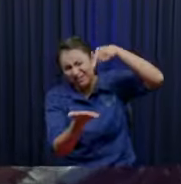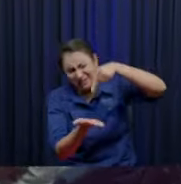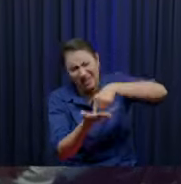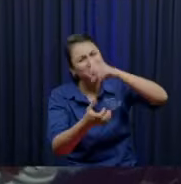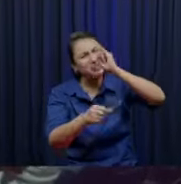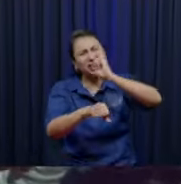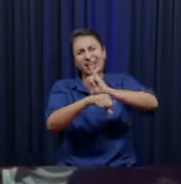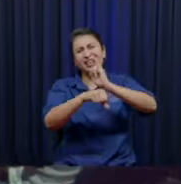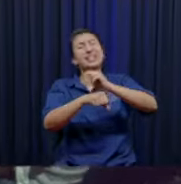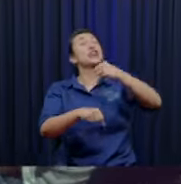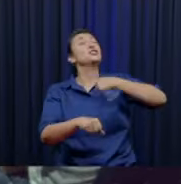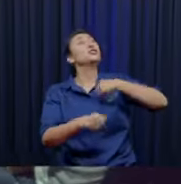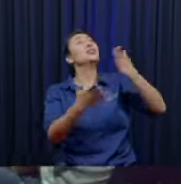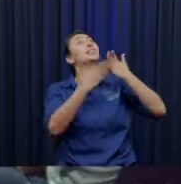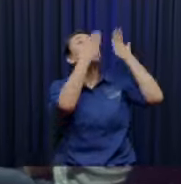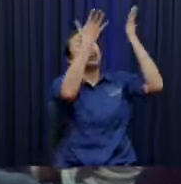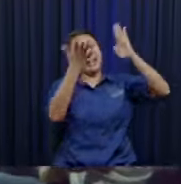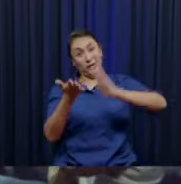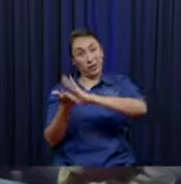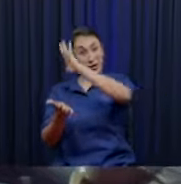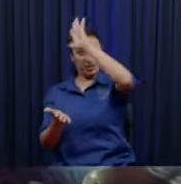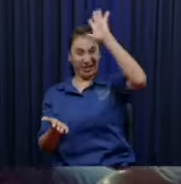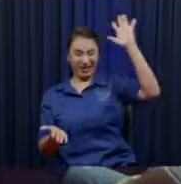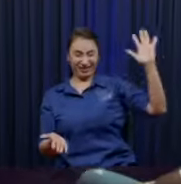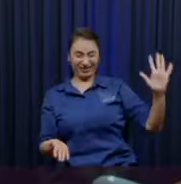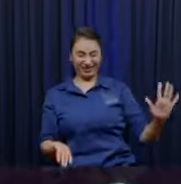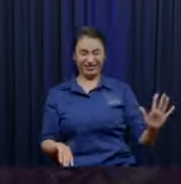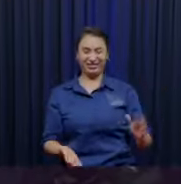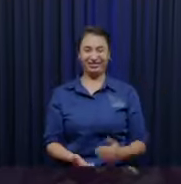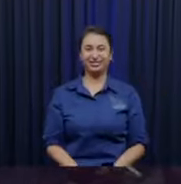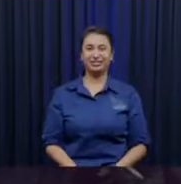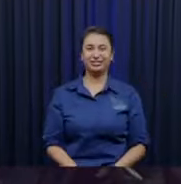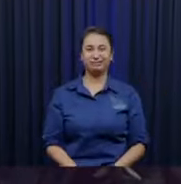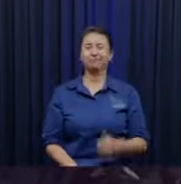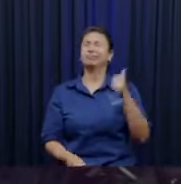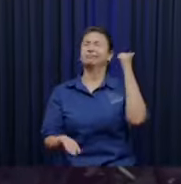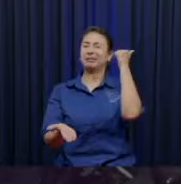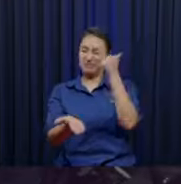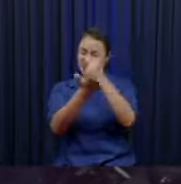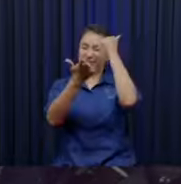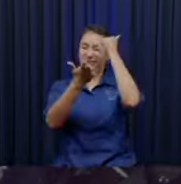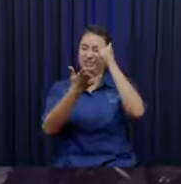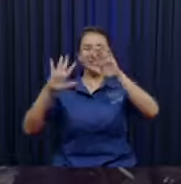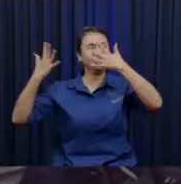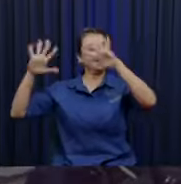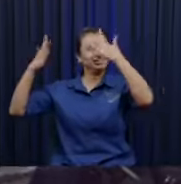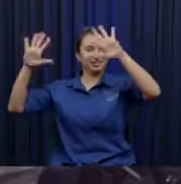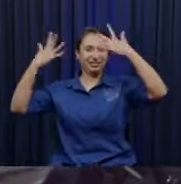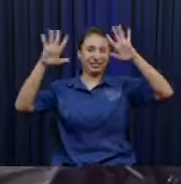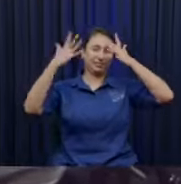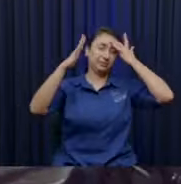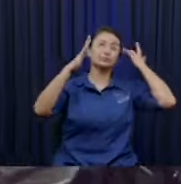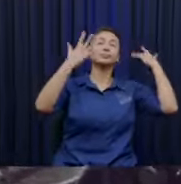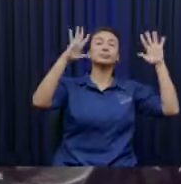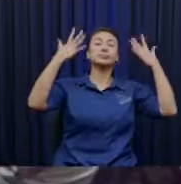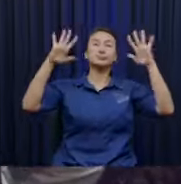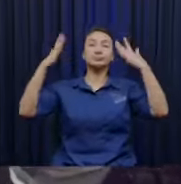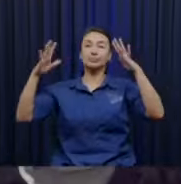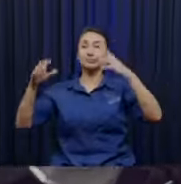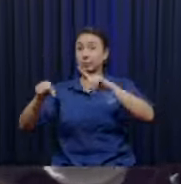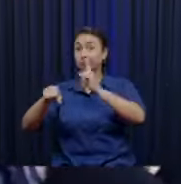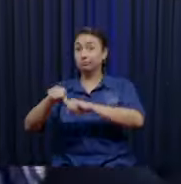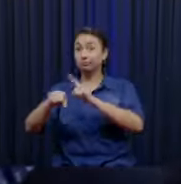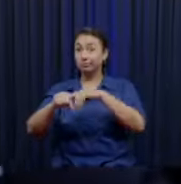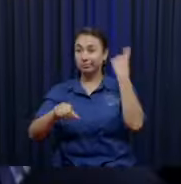adoraré. Gloria halal sobre su pueblo. Amén. Denle un aplauso bien fuerte al Rey. Señor